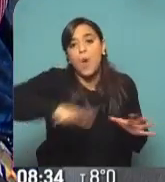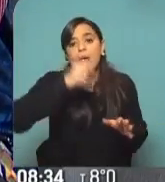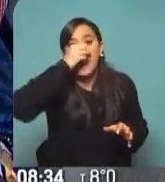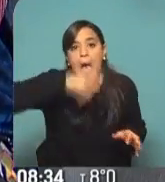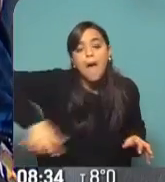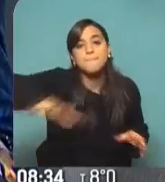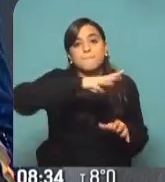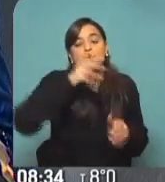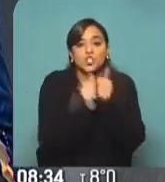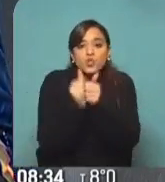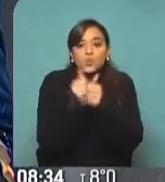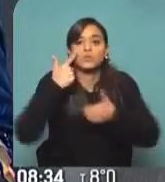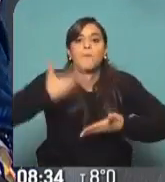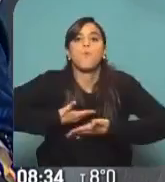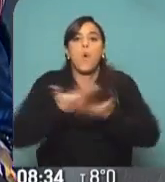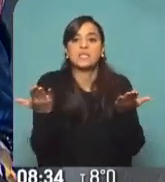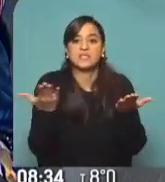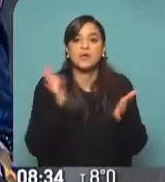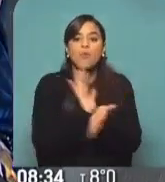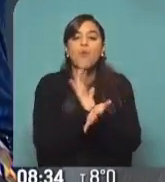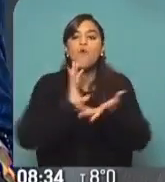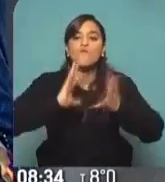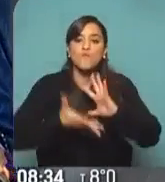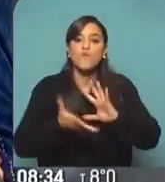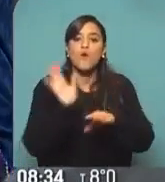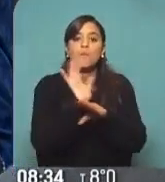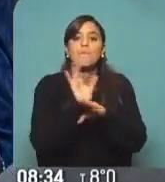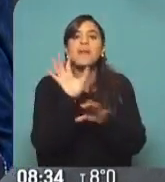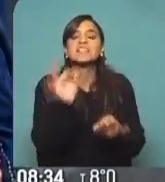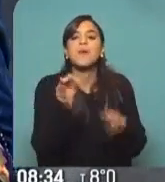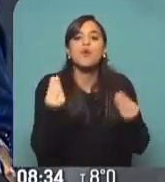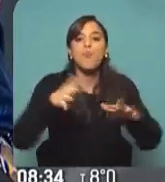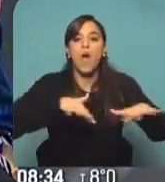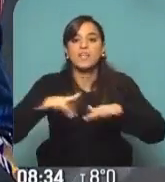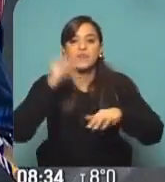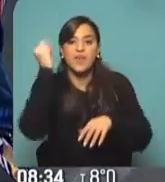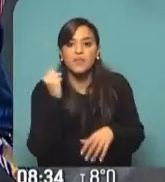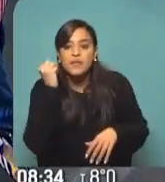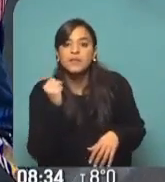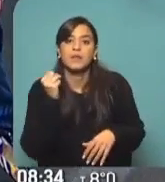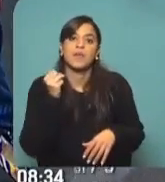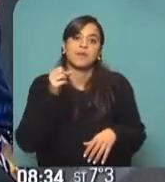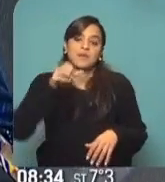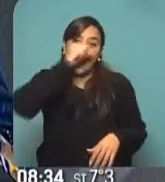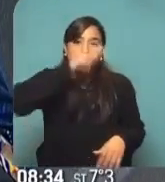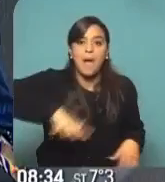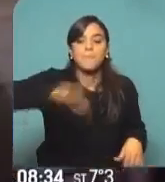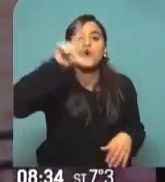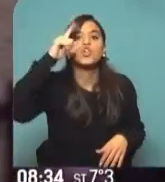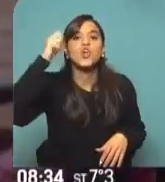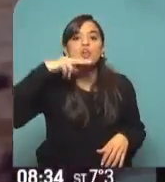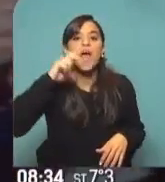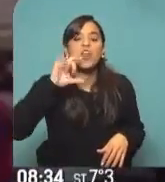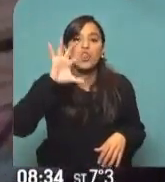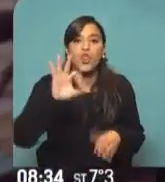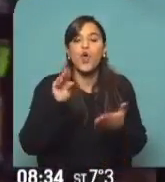la industria se muestran y es una forma también de tomarle la temperatura a la actividad económica del campo y está leonardo sarquís con nosotros que es el